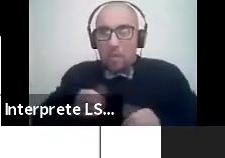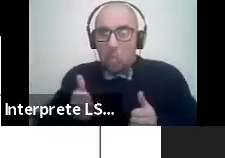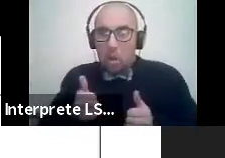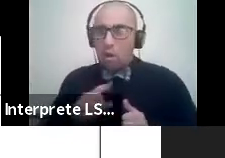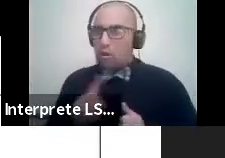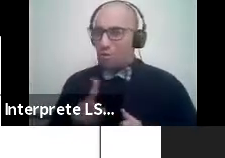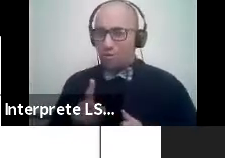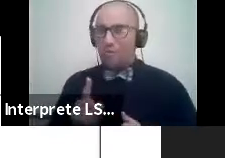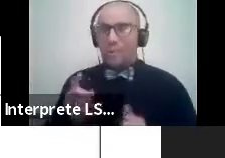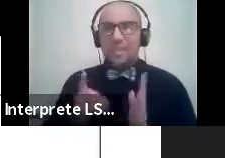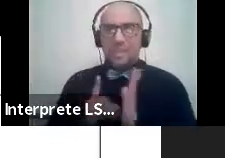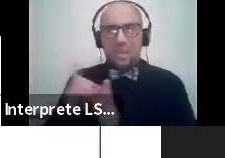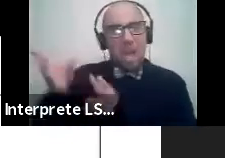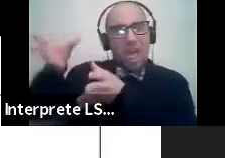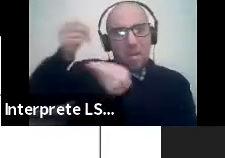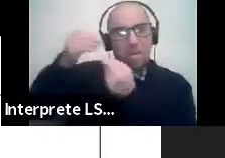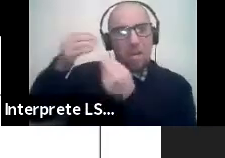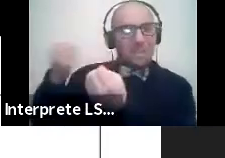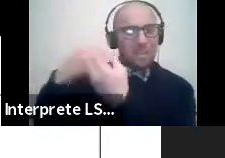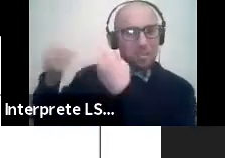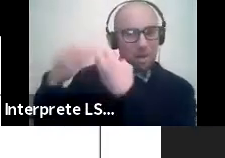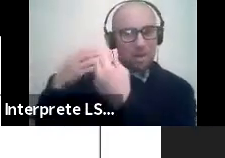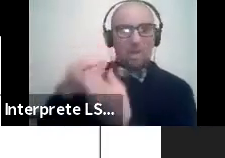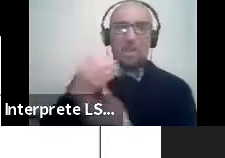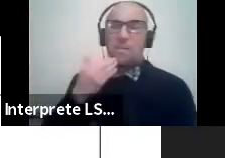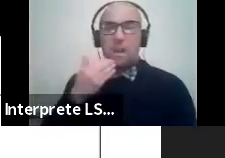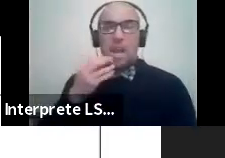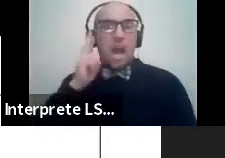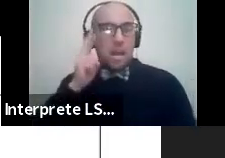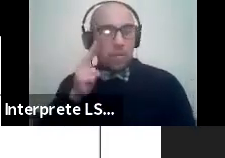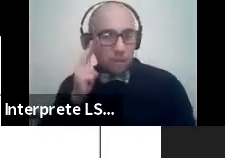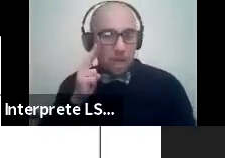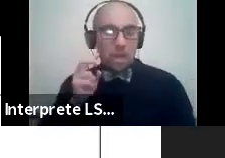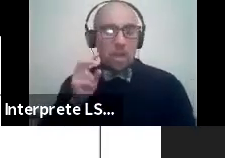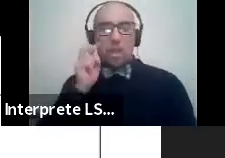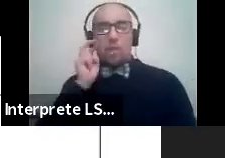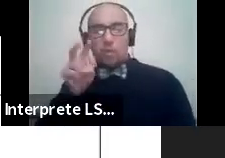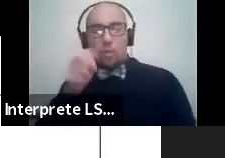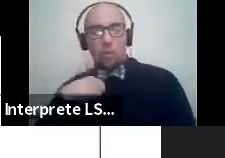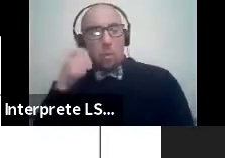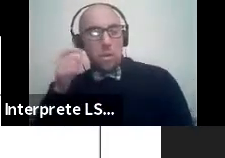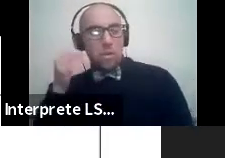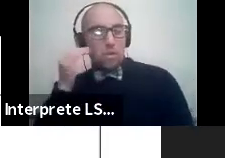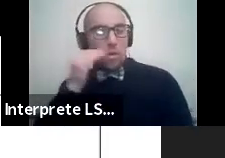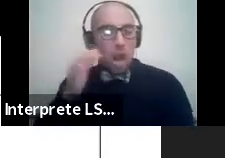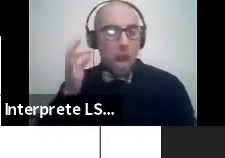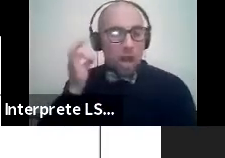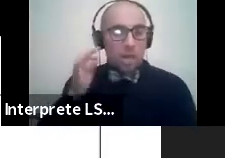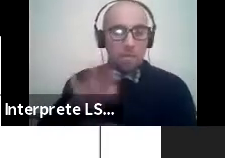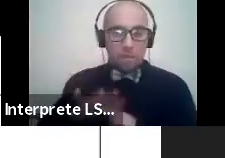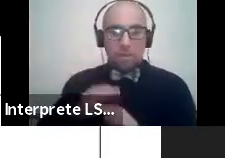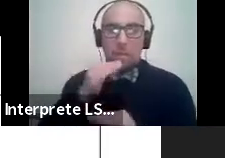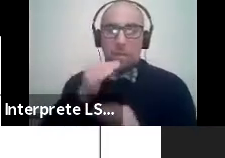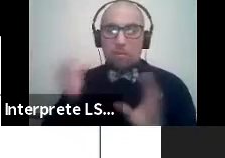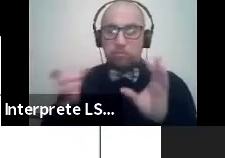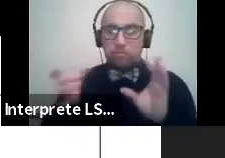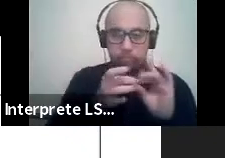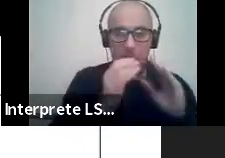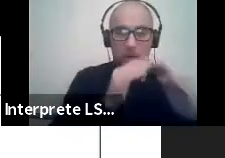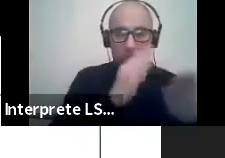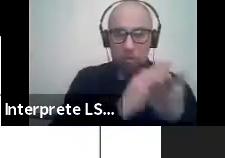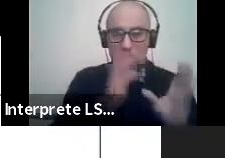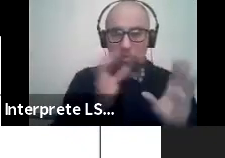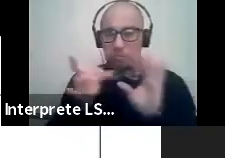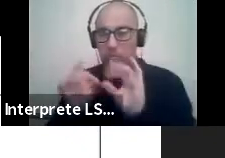y reflexionar acerca de las expectativas que tenemos para las niñas en matemáticas. Y siempre coordinar este trabajo entre la escuela y los